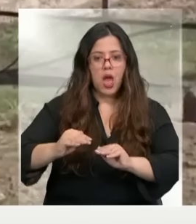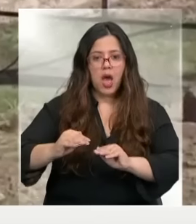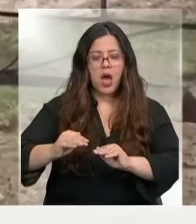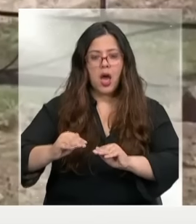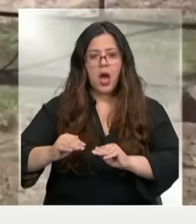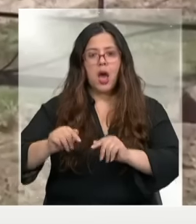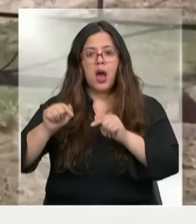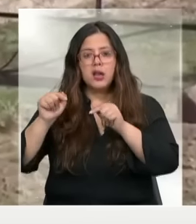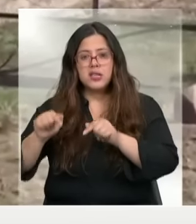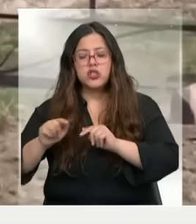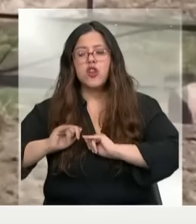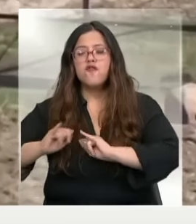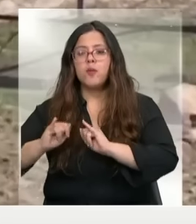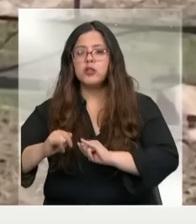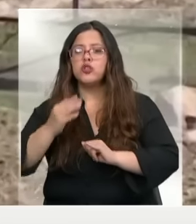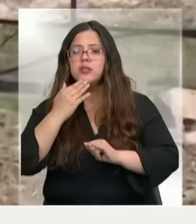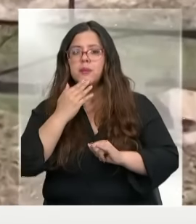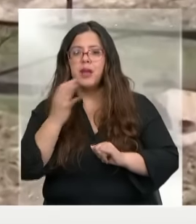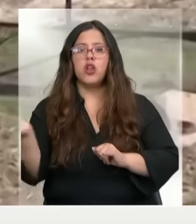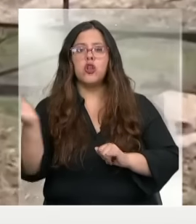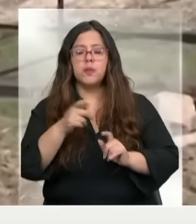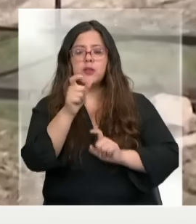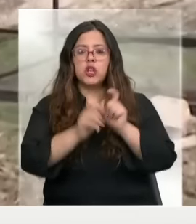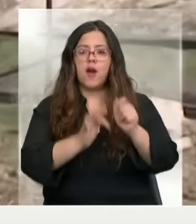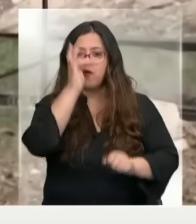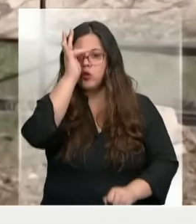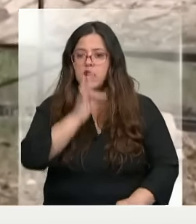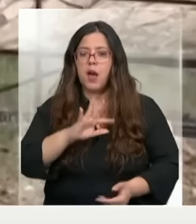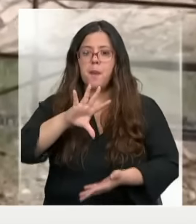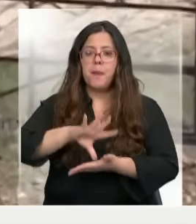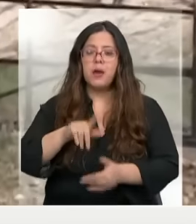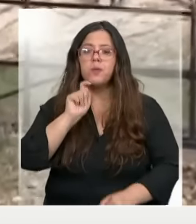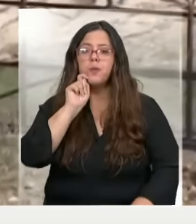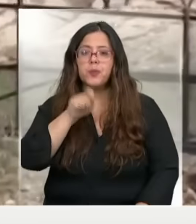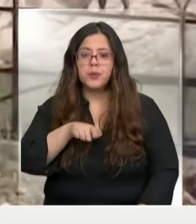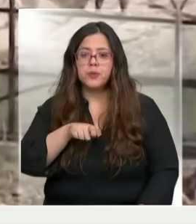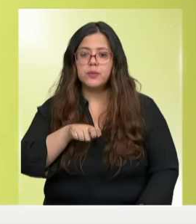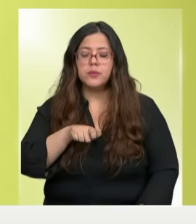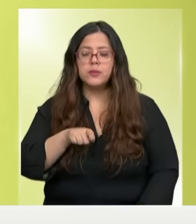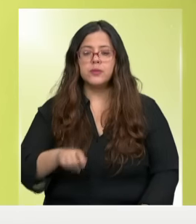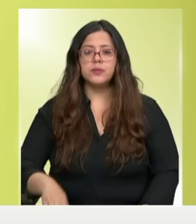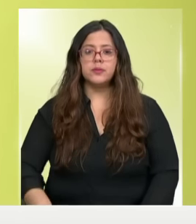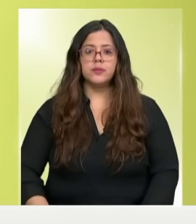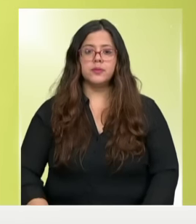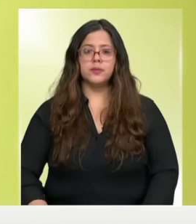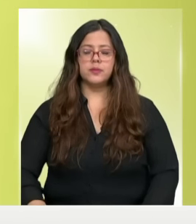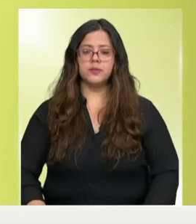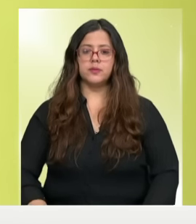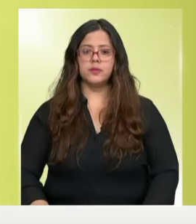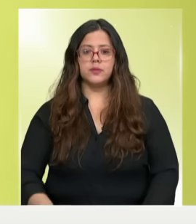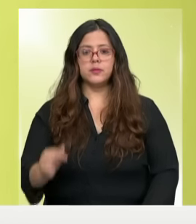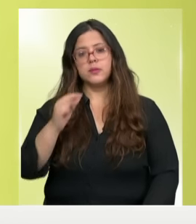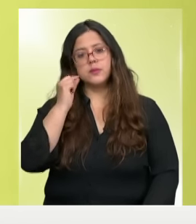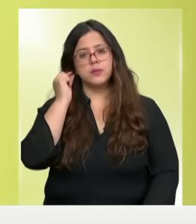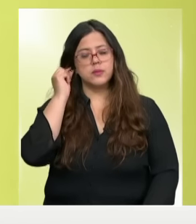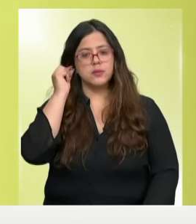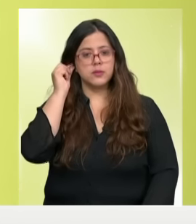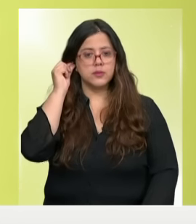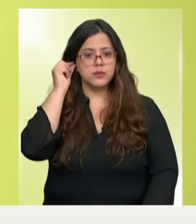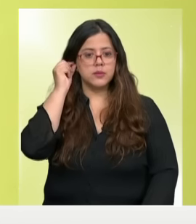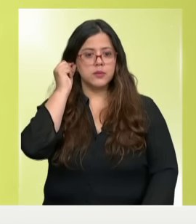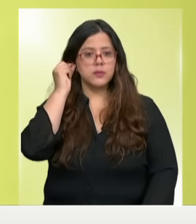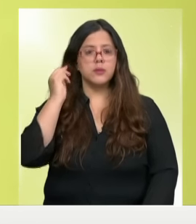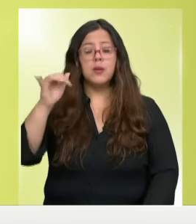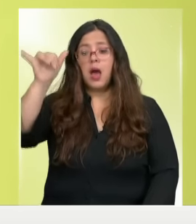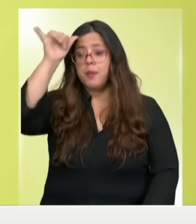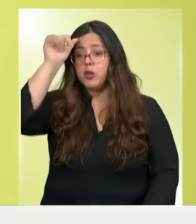territorio. Información que también fue confirmada por funcionarios ucranianos bajo el anonimato. Lo siento, no voy a